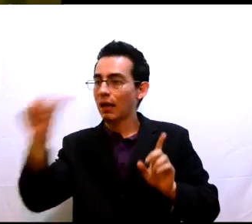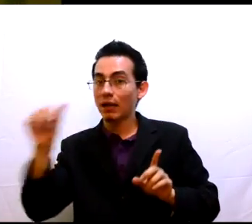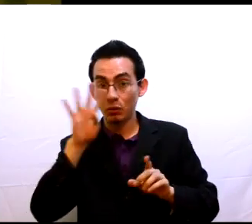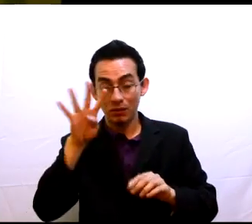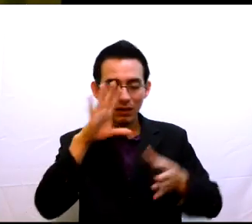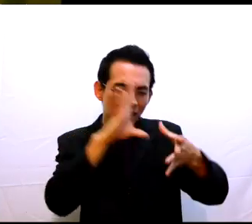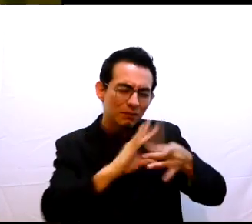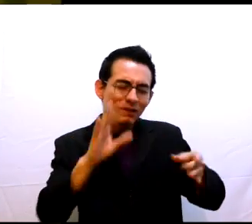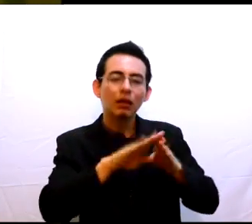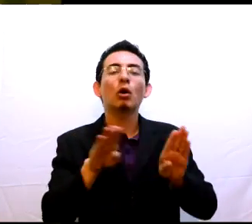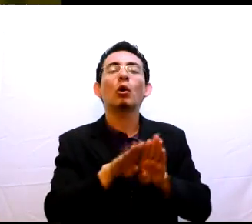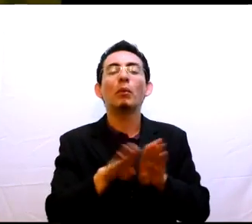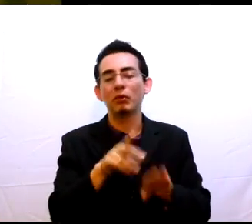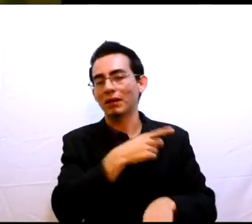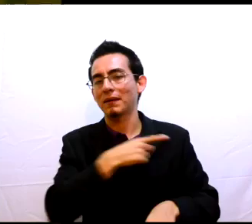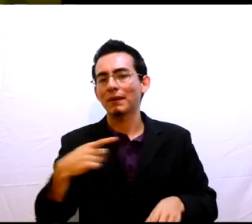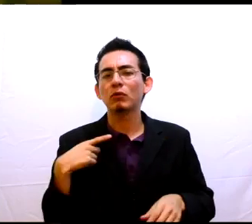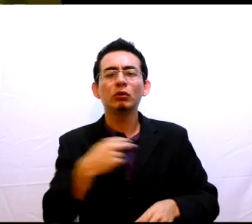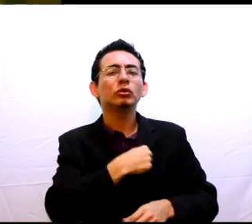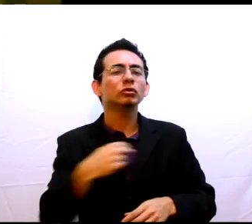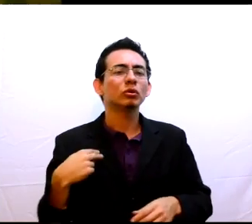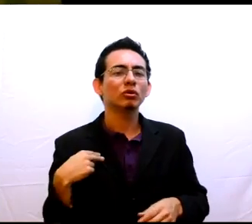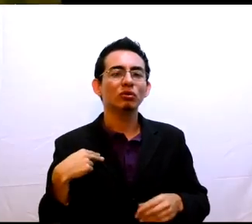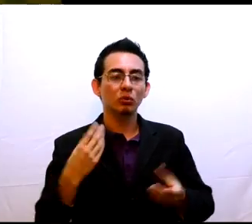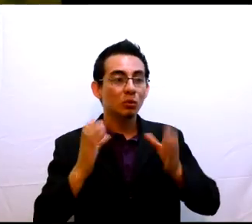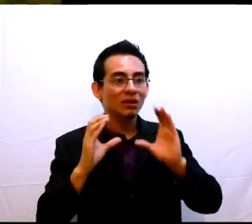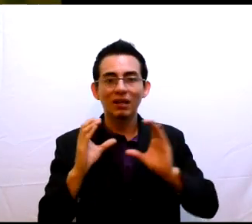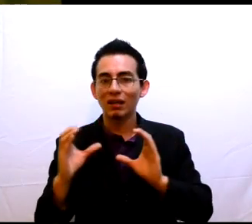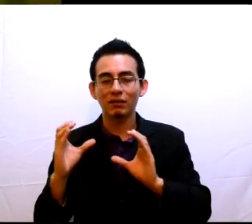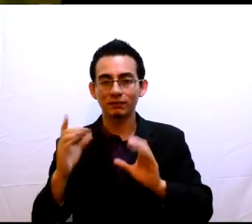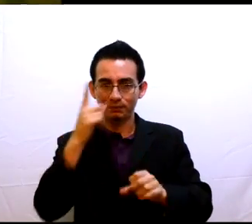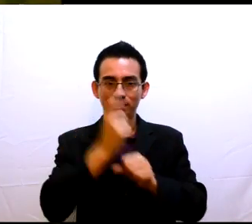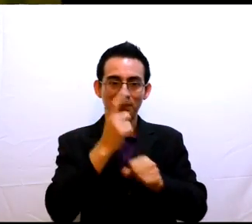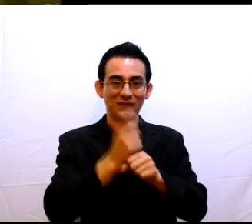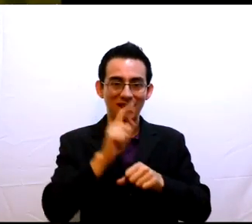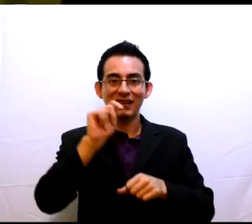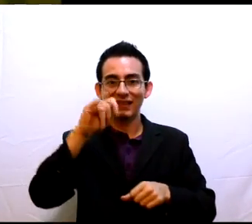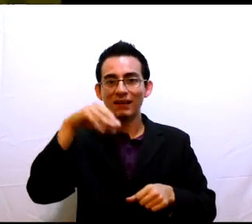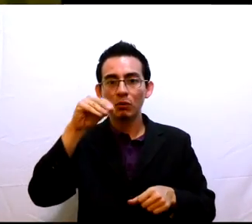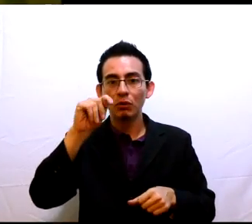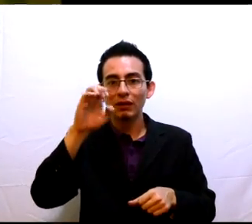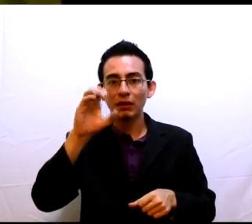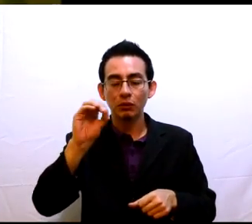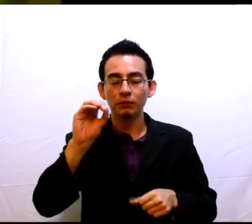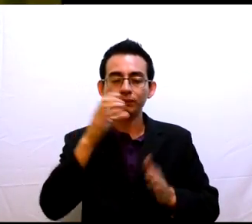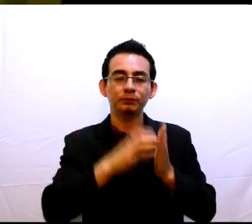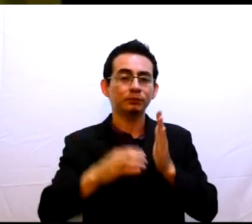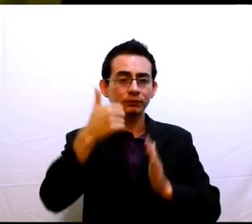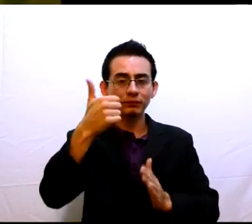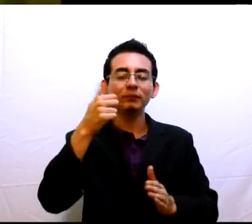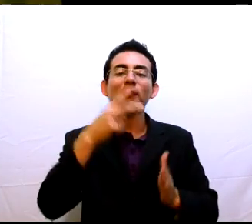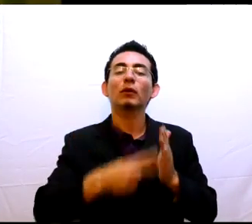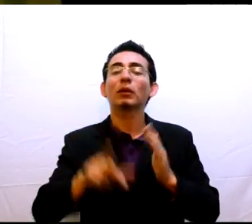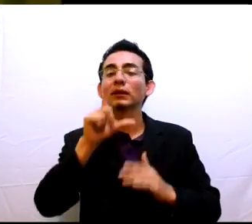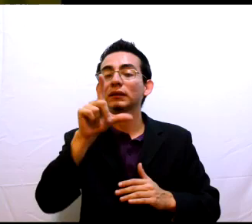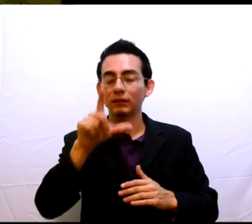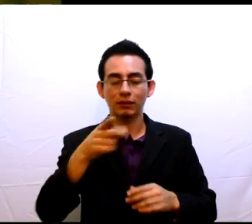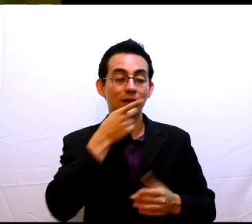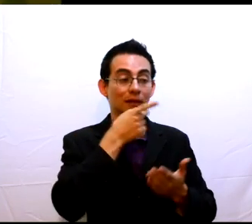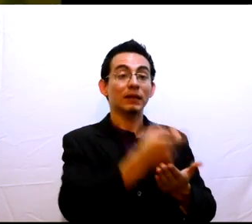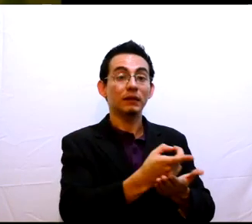dice cómo debemos usarlo noten primero a timoteo 617 a los ricos de este